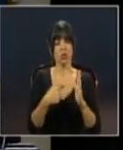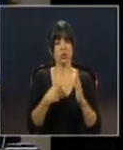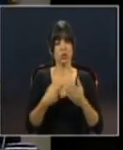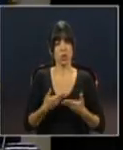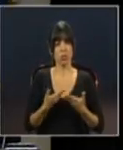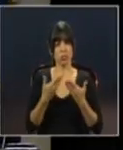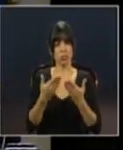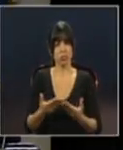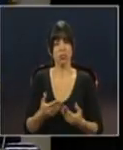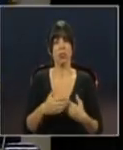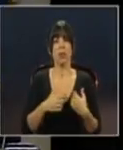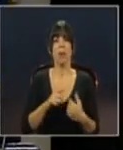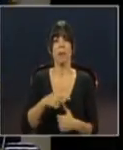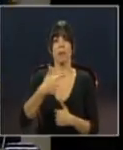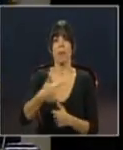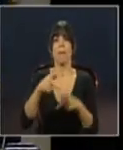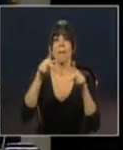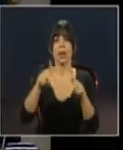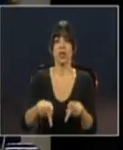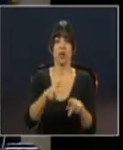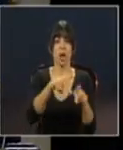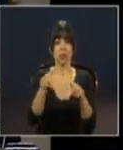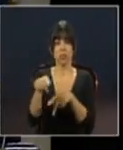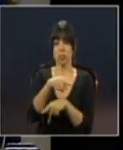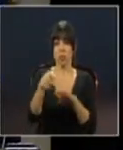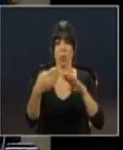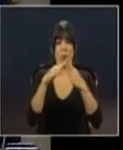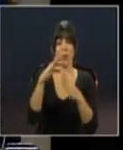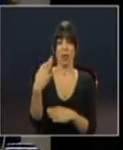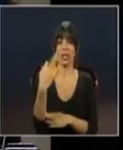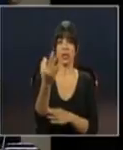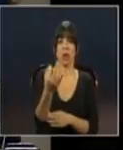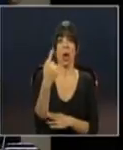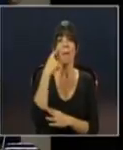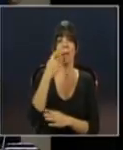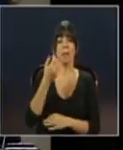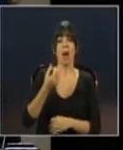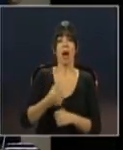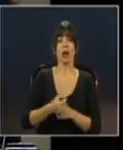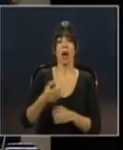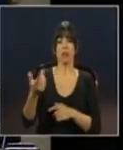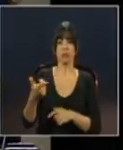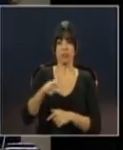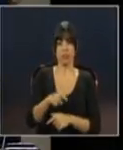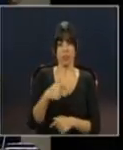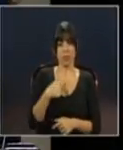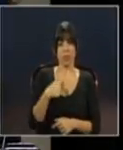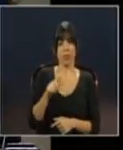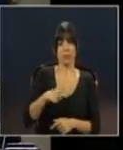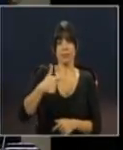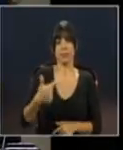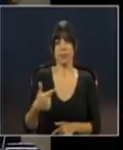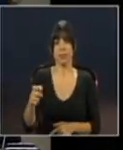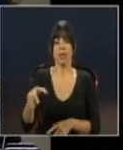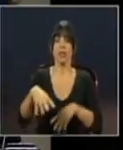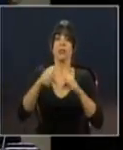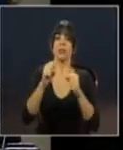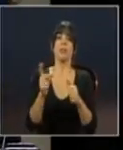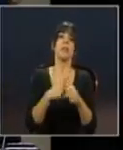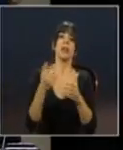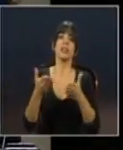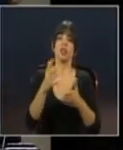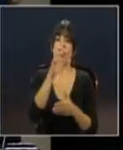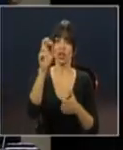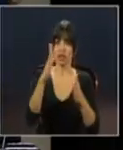poder a la persona que escoja el pueblo para sucederme como primer servidor de las y los